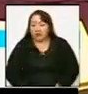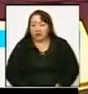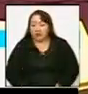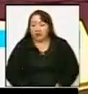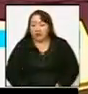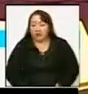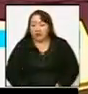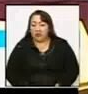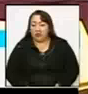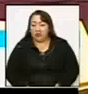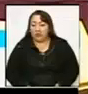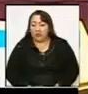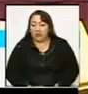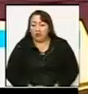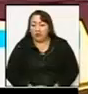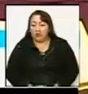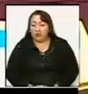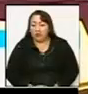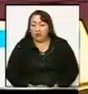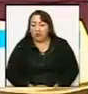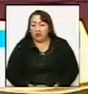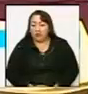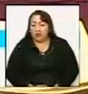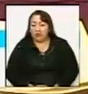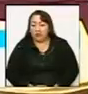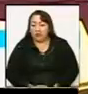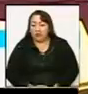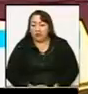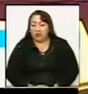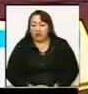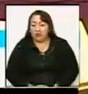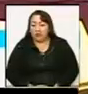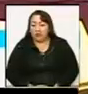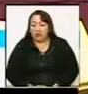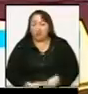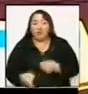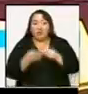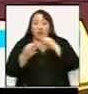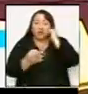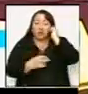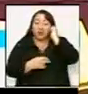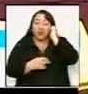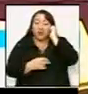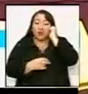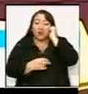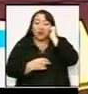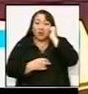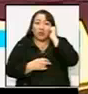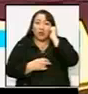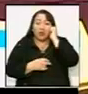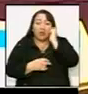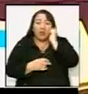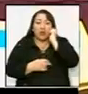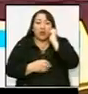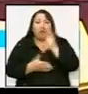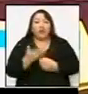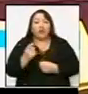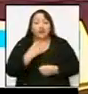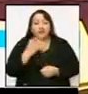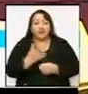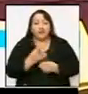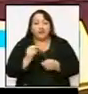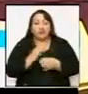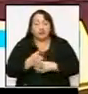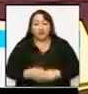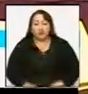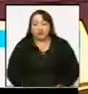parece inadecuado, obviamente eso se retira. Pero quiero explicar cuál fue el sentido para que La